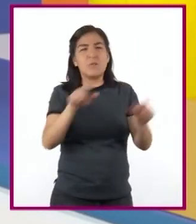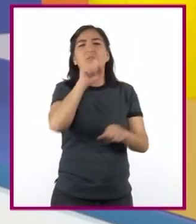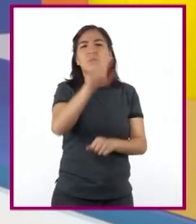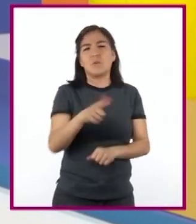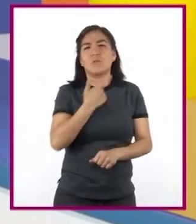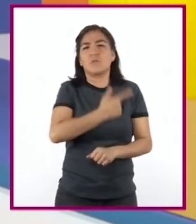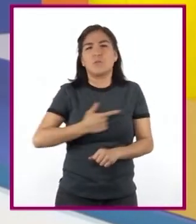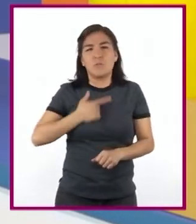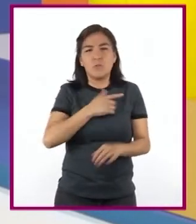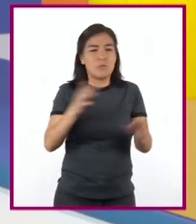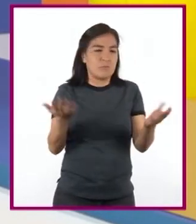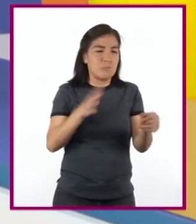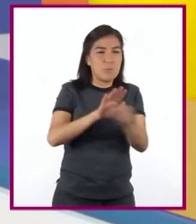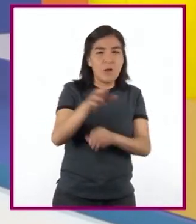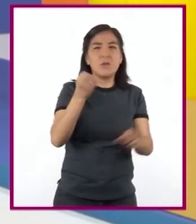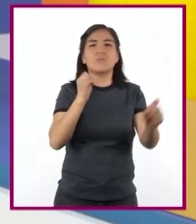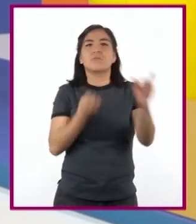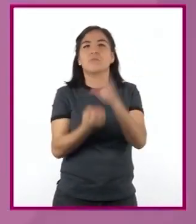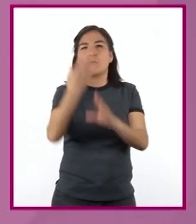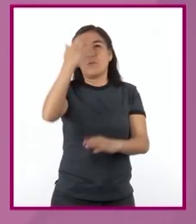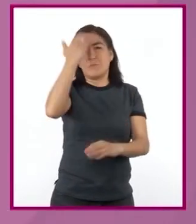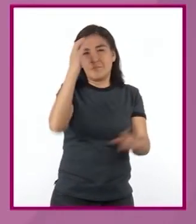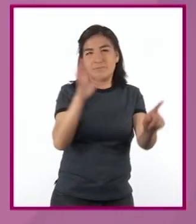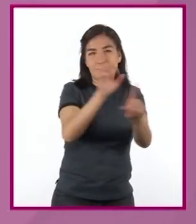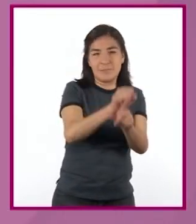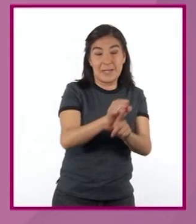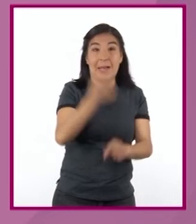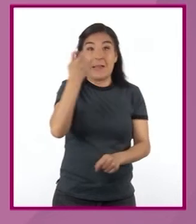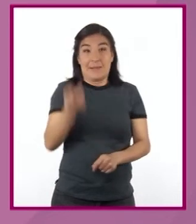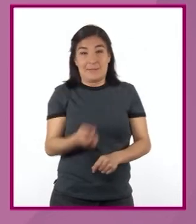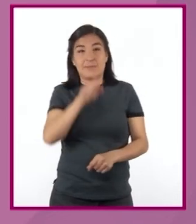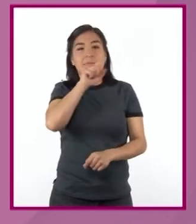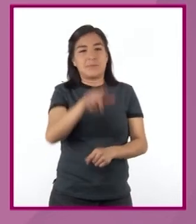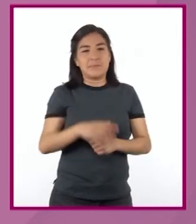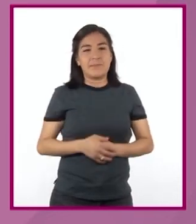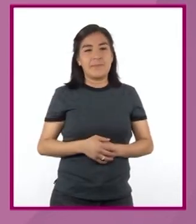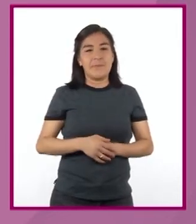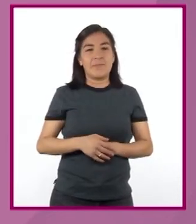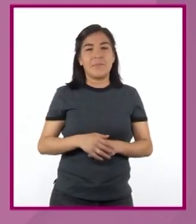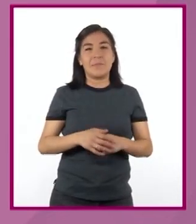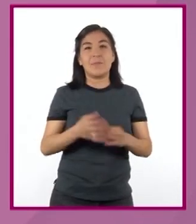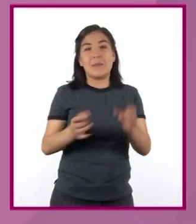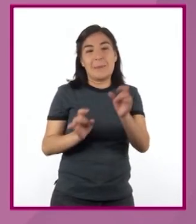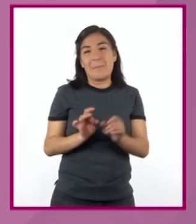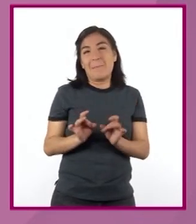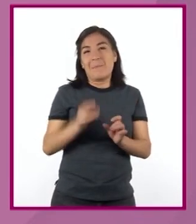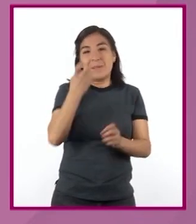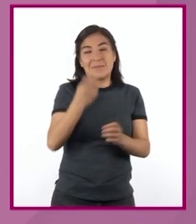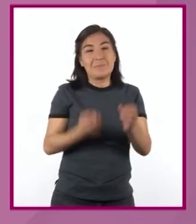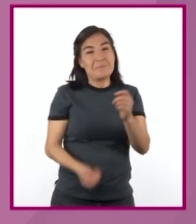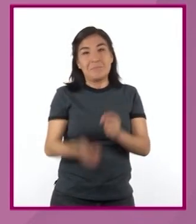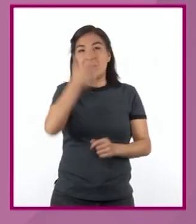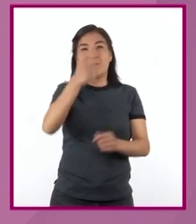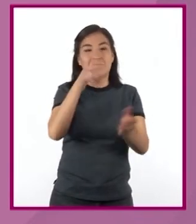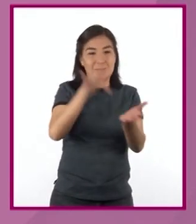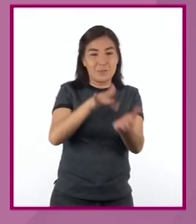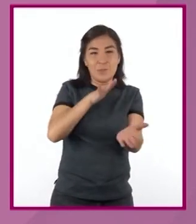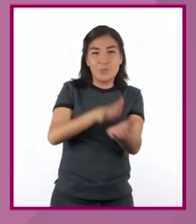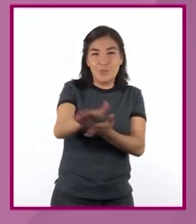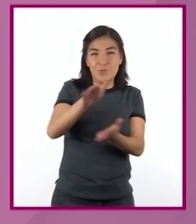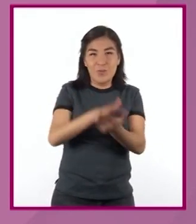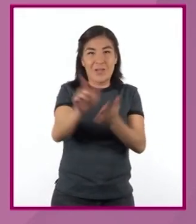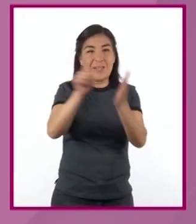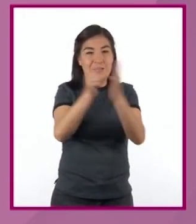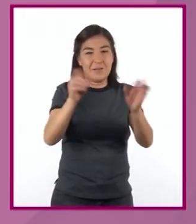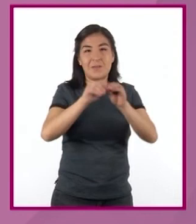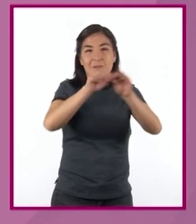por adquirir nuevos conocimientos. Y es que, desde la aparición de la imprenta y la creación de la